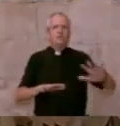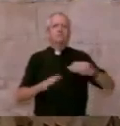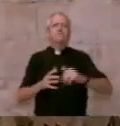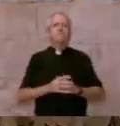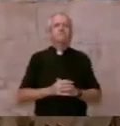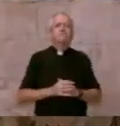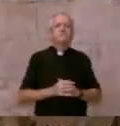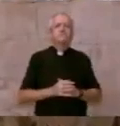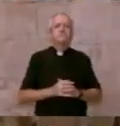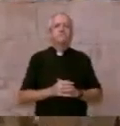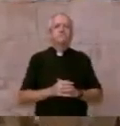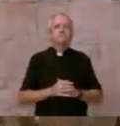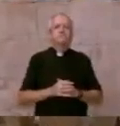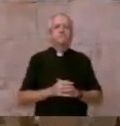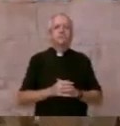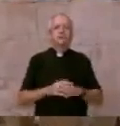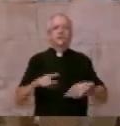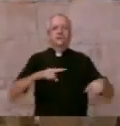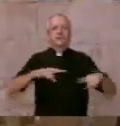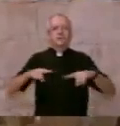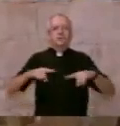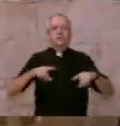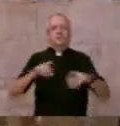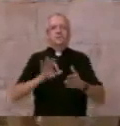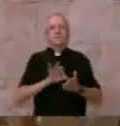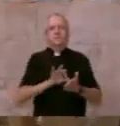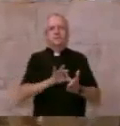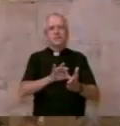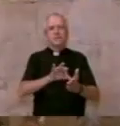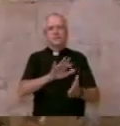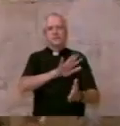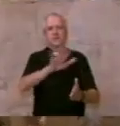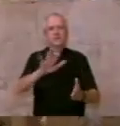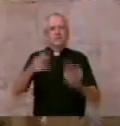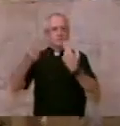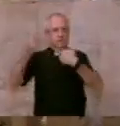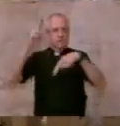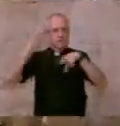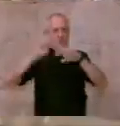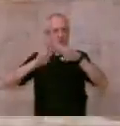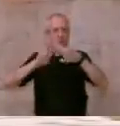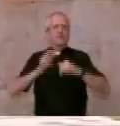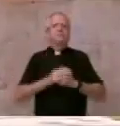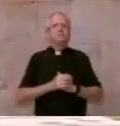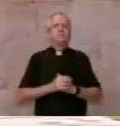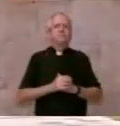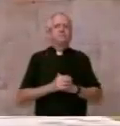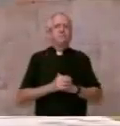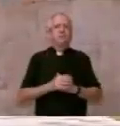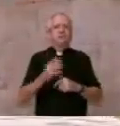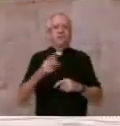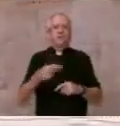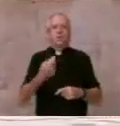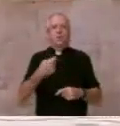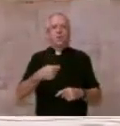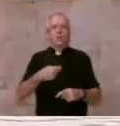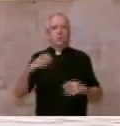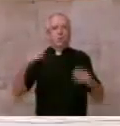Montsià, directores de servicios territoriales de la Generalitat de Catalunya, Guardia